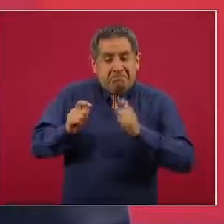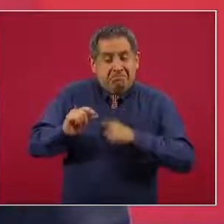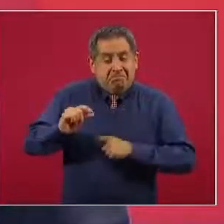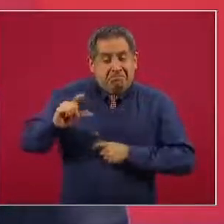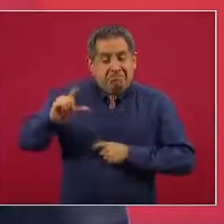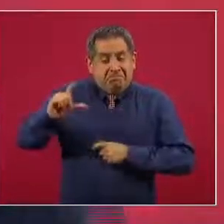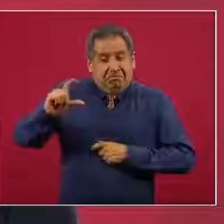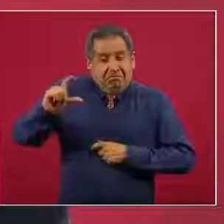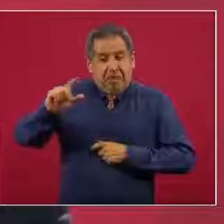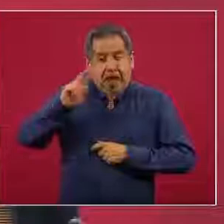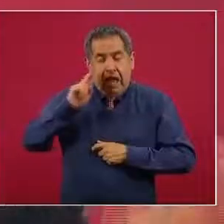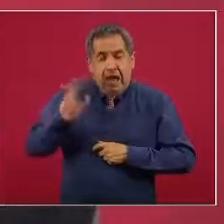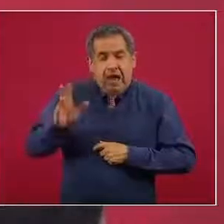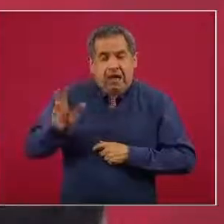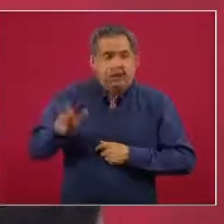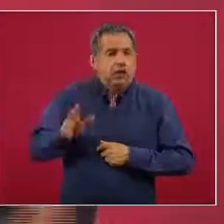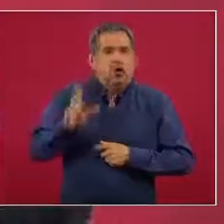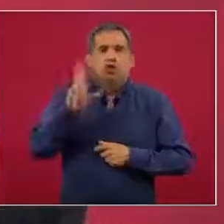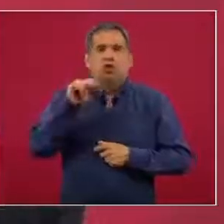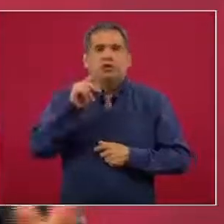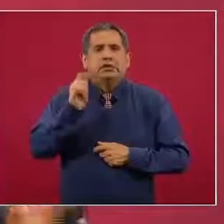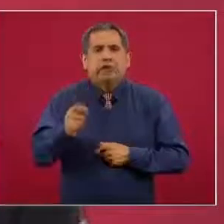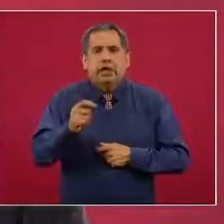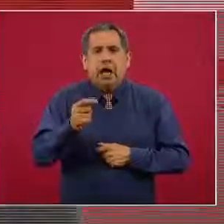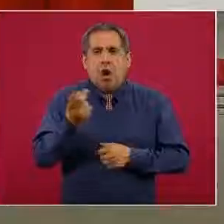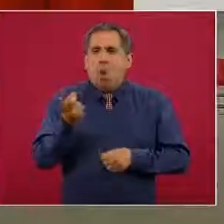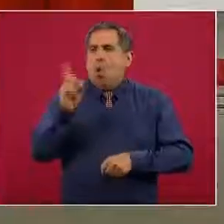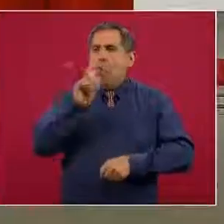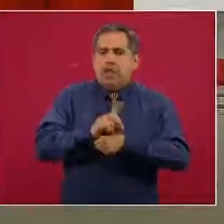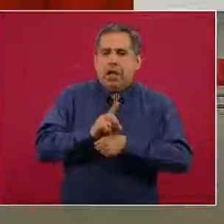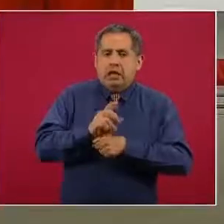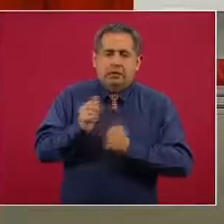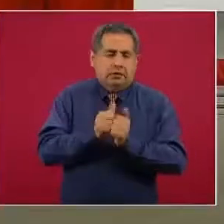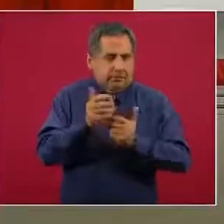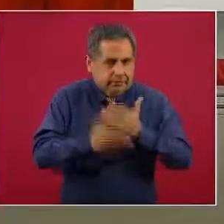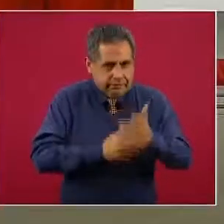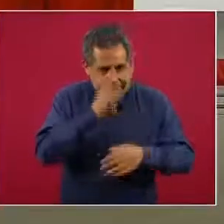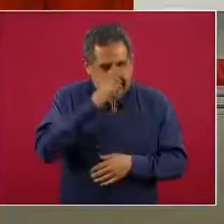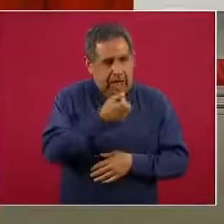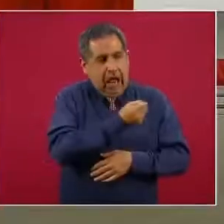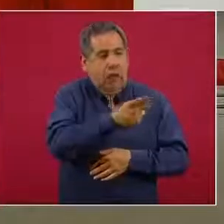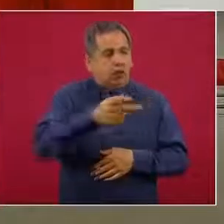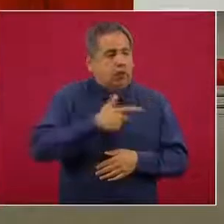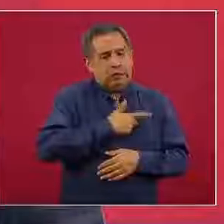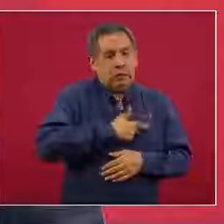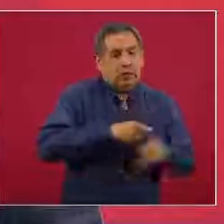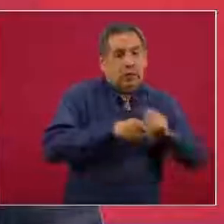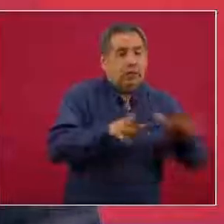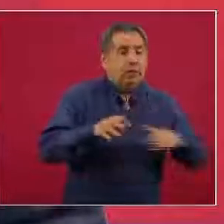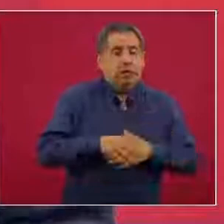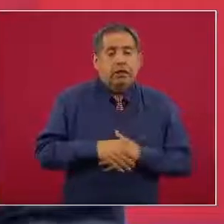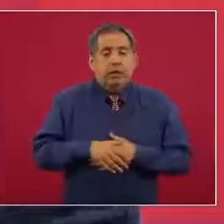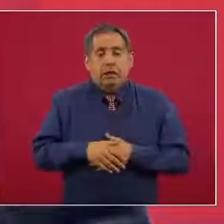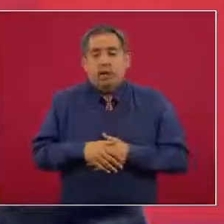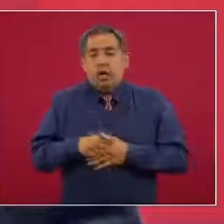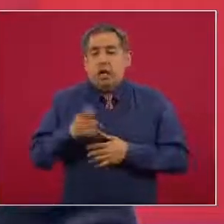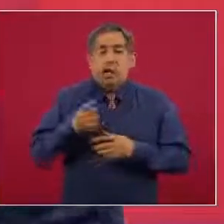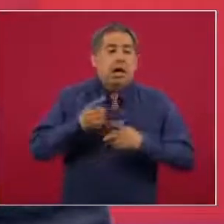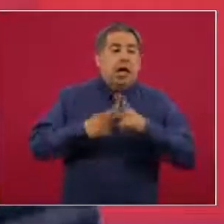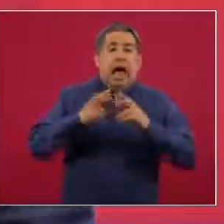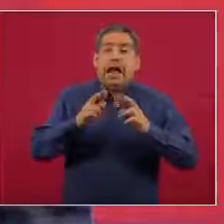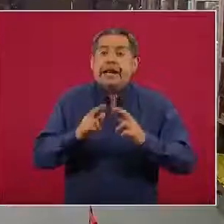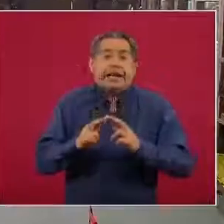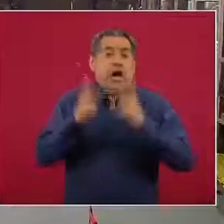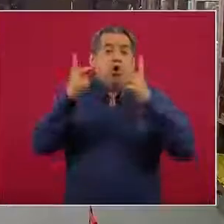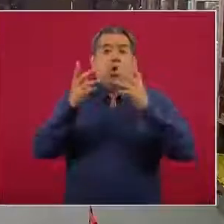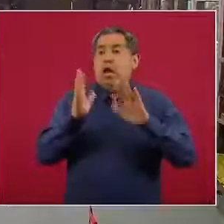punto. No es de que un día, así como con todo respeto veo que les gusta a algunos medios de comunicación hablar de cifras récords